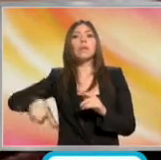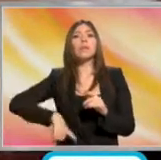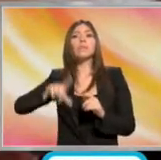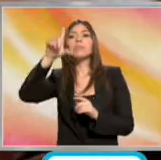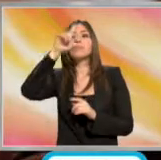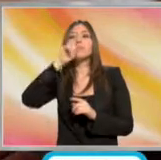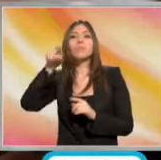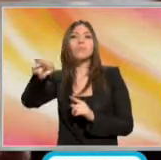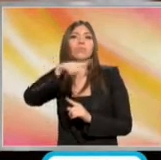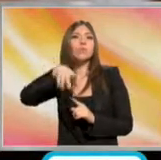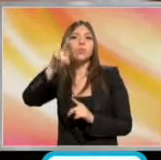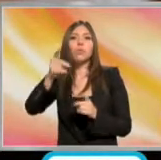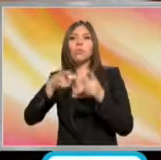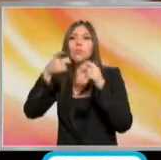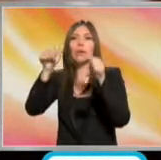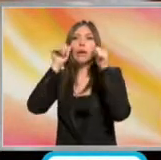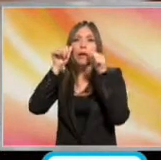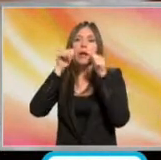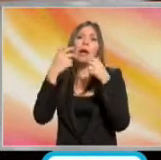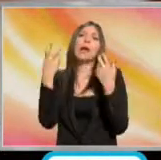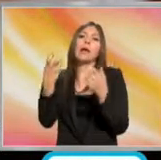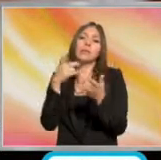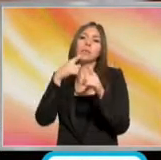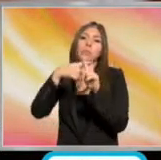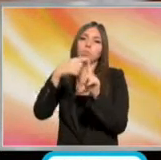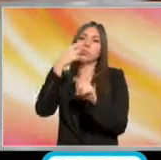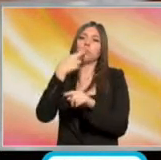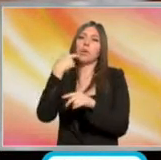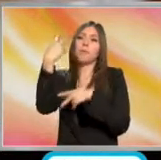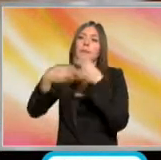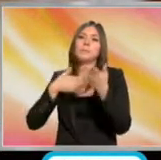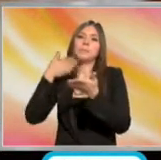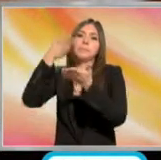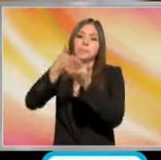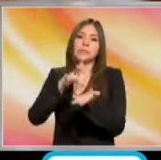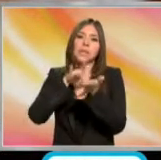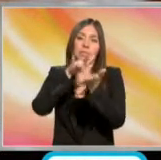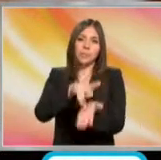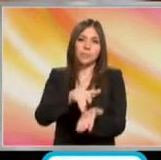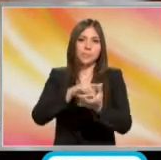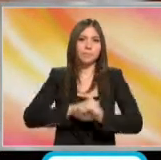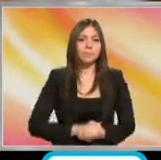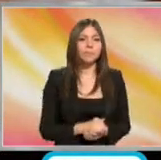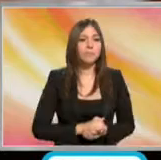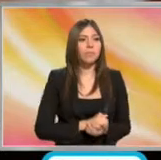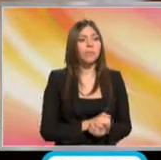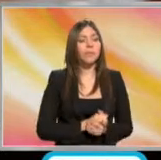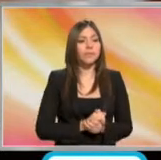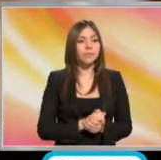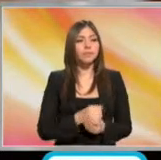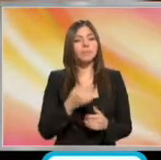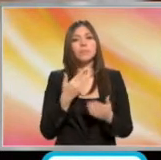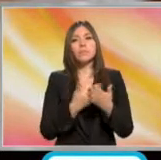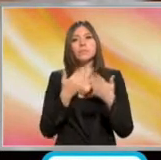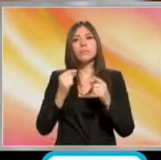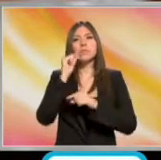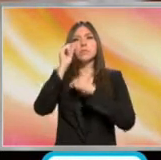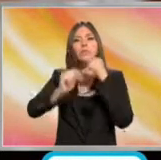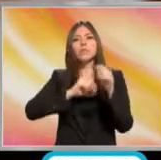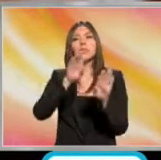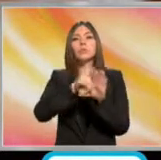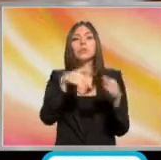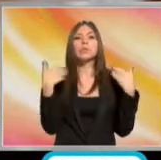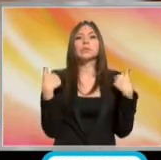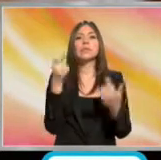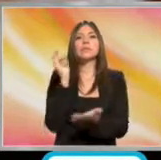razón no están atendiendo, nosotros llegamos. Entonces, en ese sentido, nosotros hemos ido